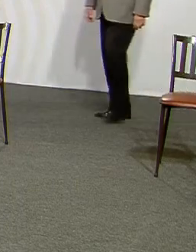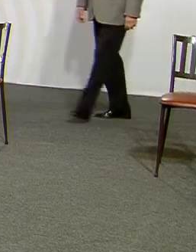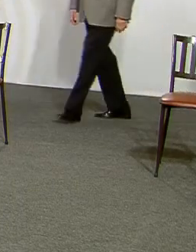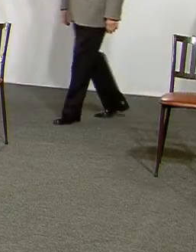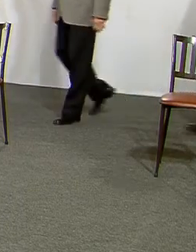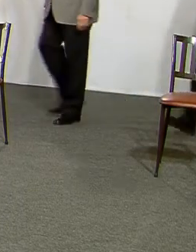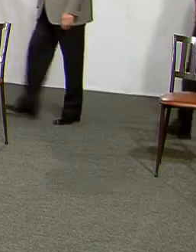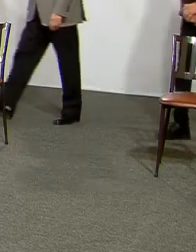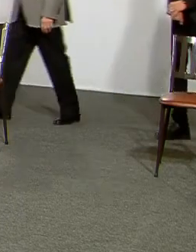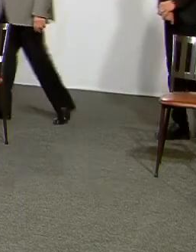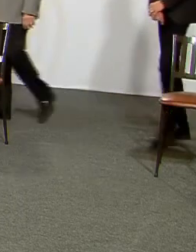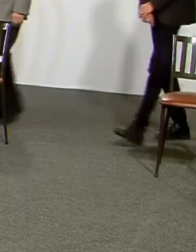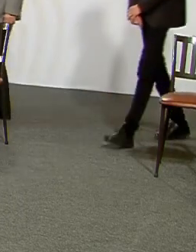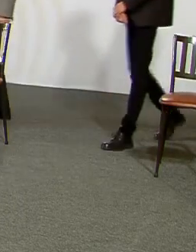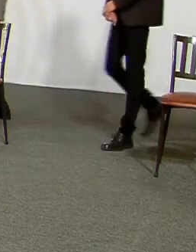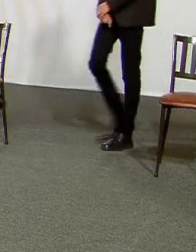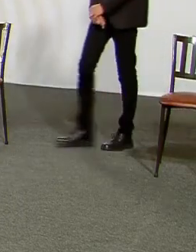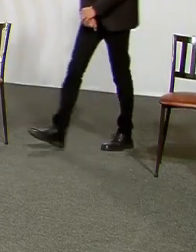días.